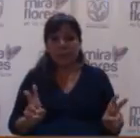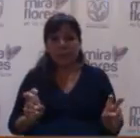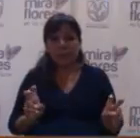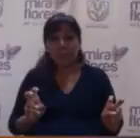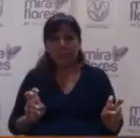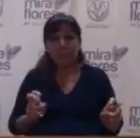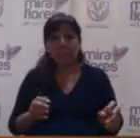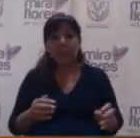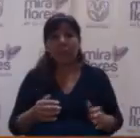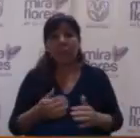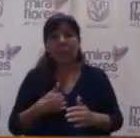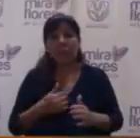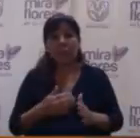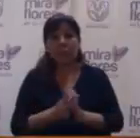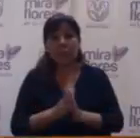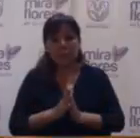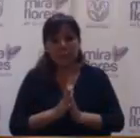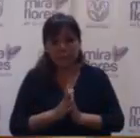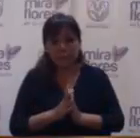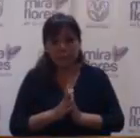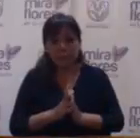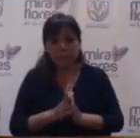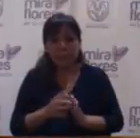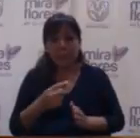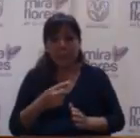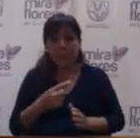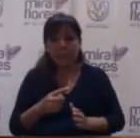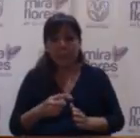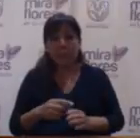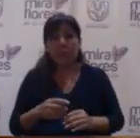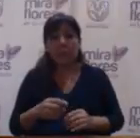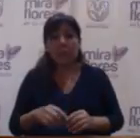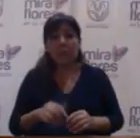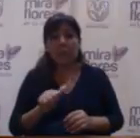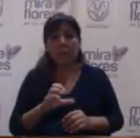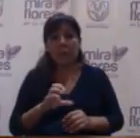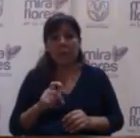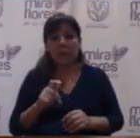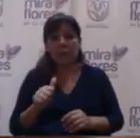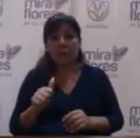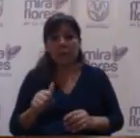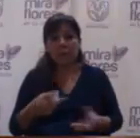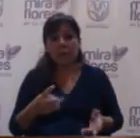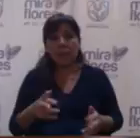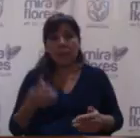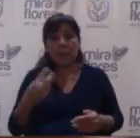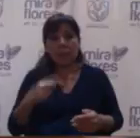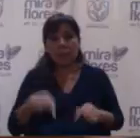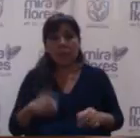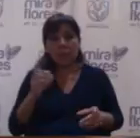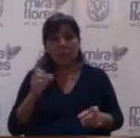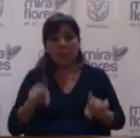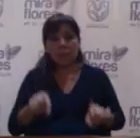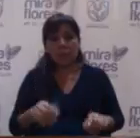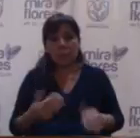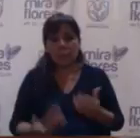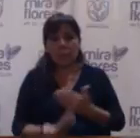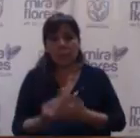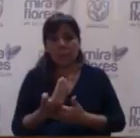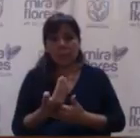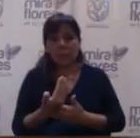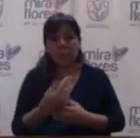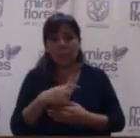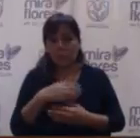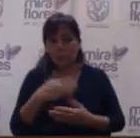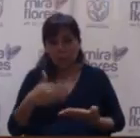a pedir que se dispense la aprobación del acta para la ejecución inmediata de los acuerdos tomados esta mañana. Aquellos miembros del